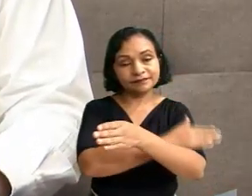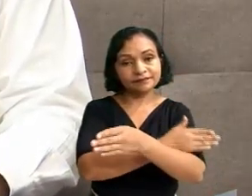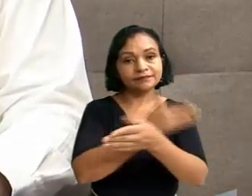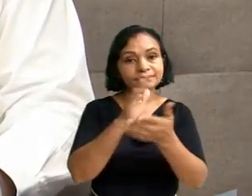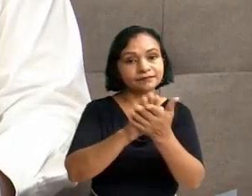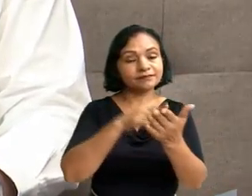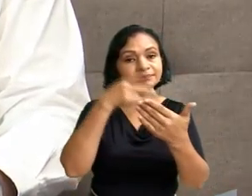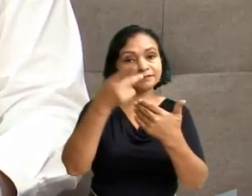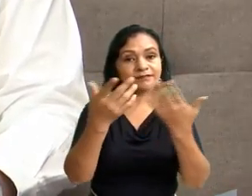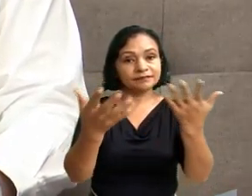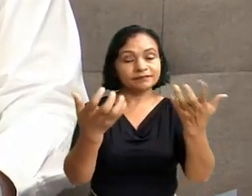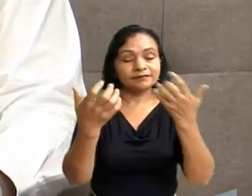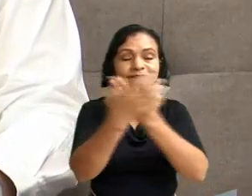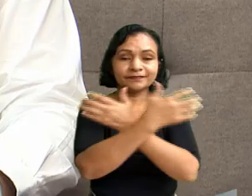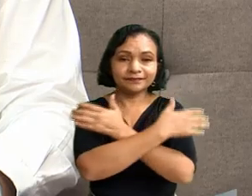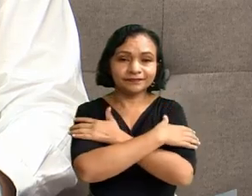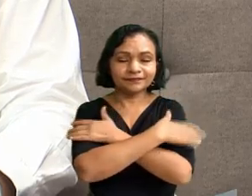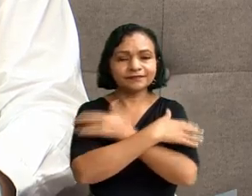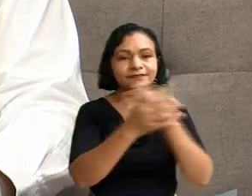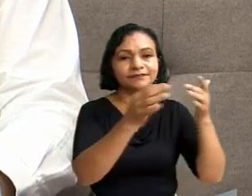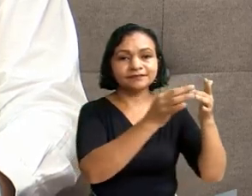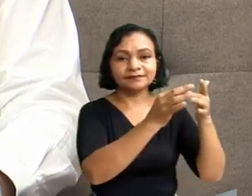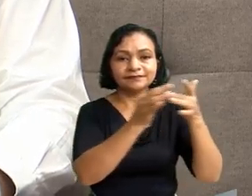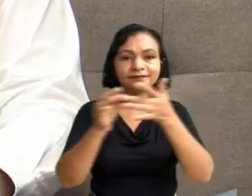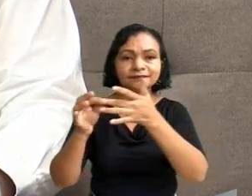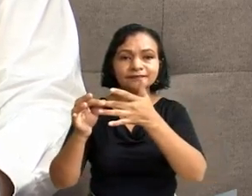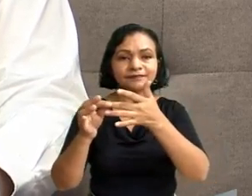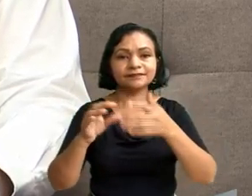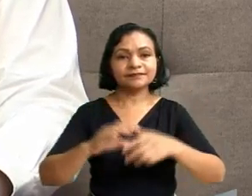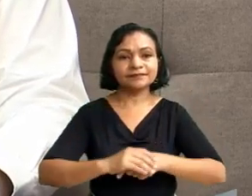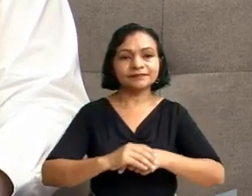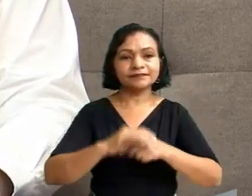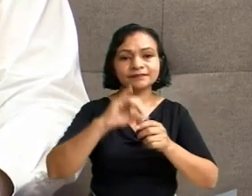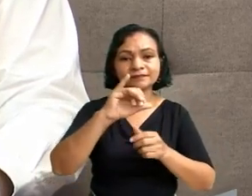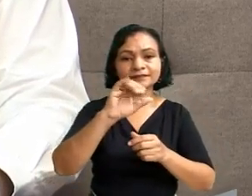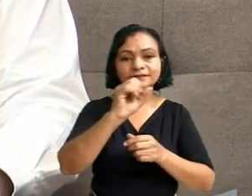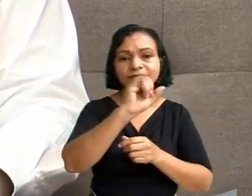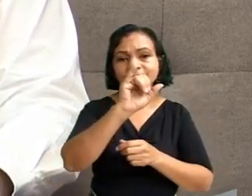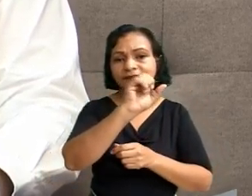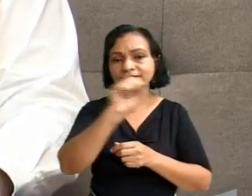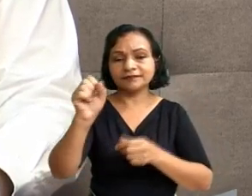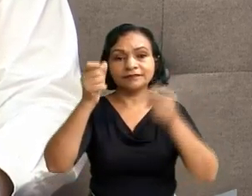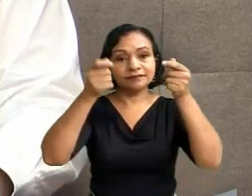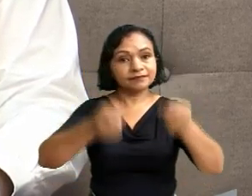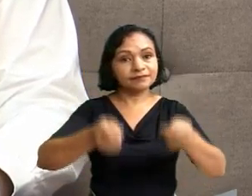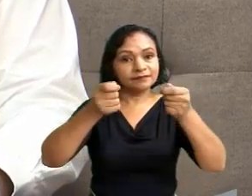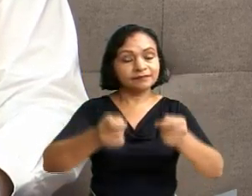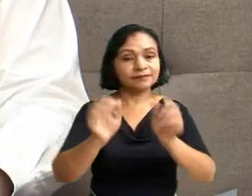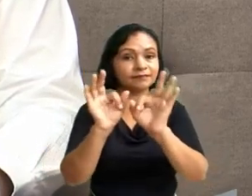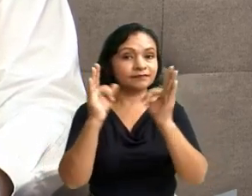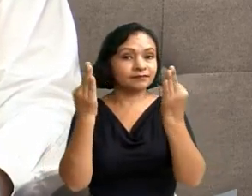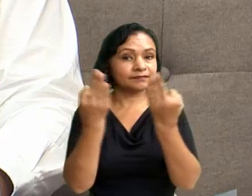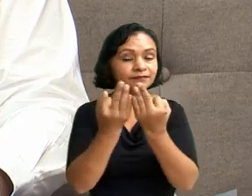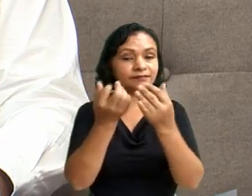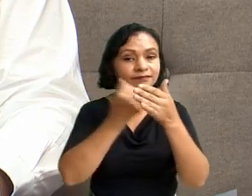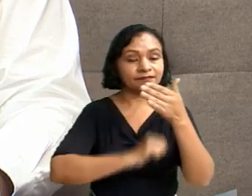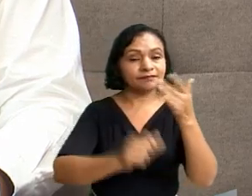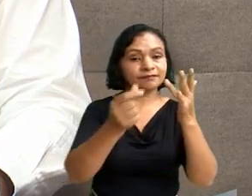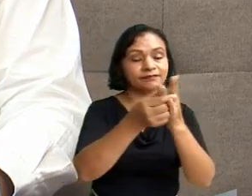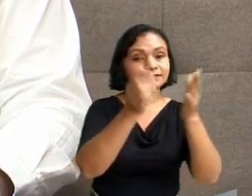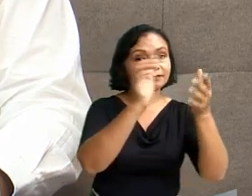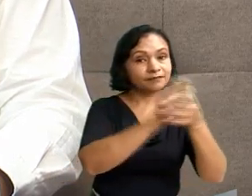programa quisiera enviar un saludo muy especial fraterno a don isaías romero hasta granada y a su familia a su hija a su esposa